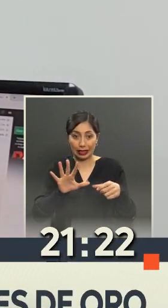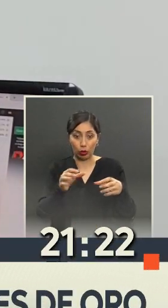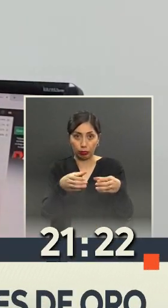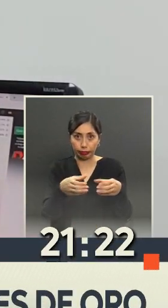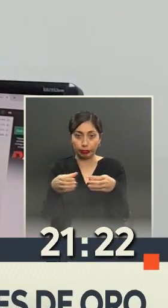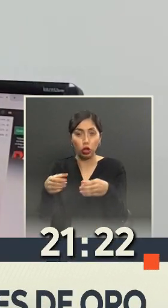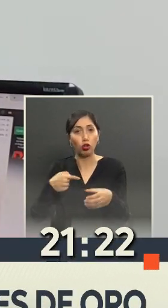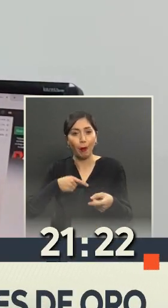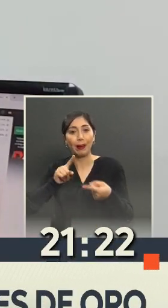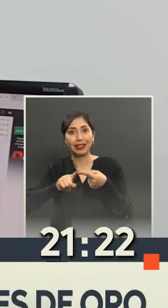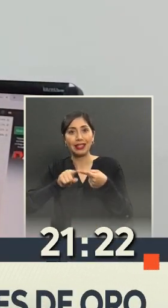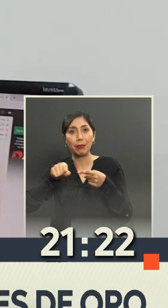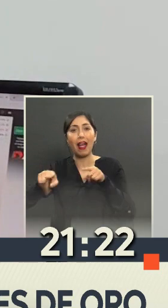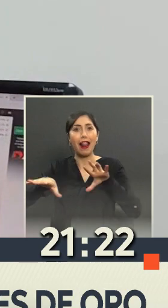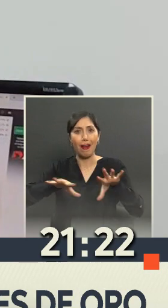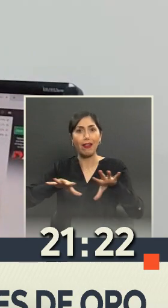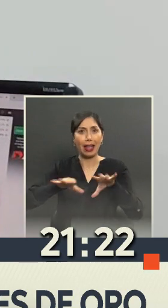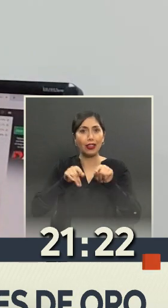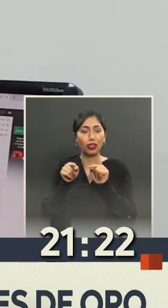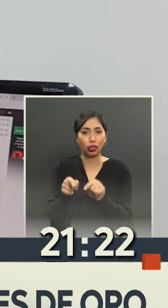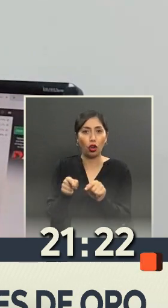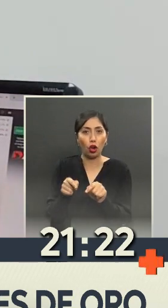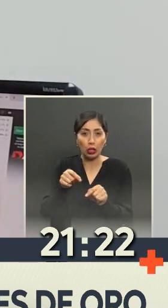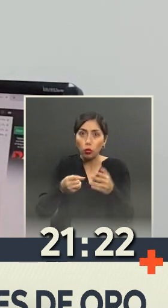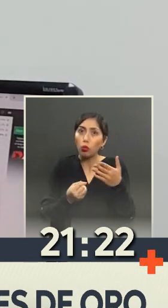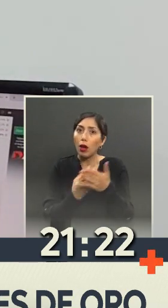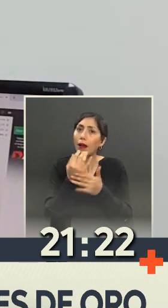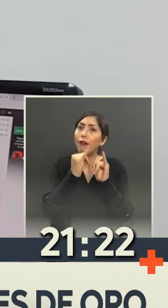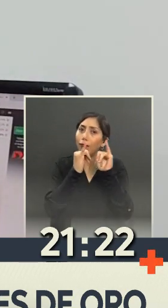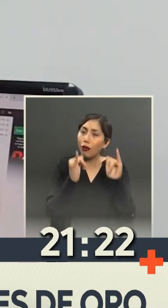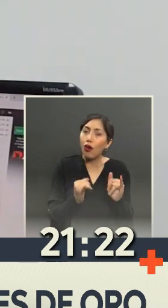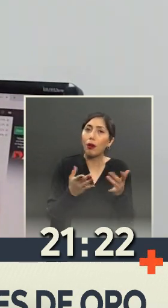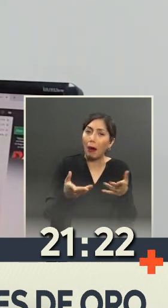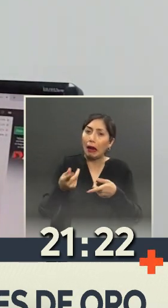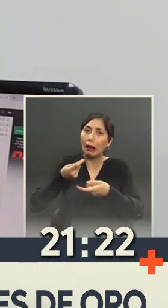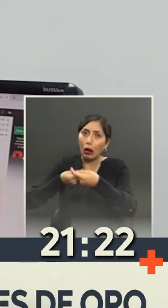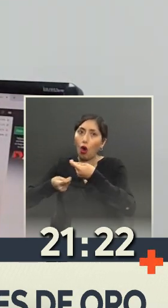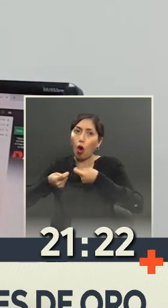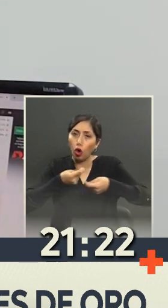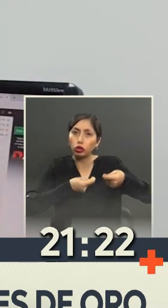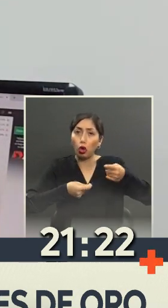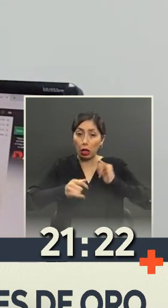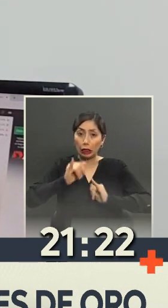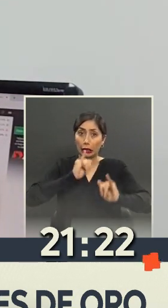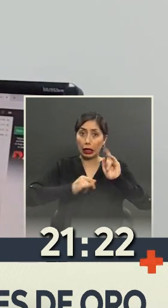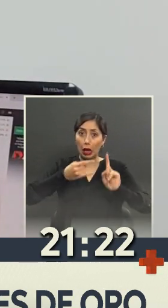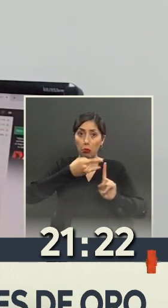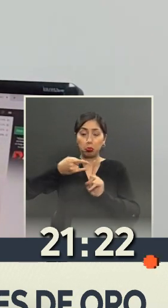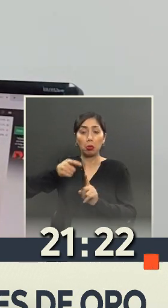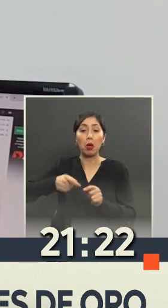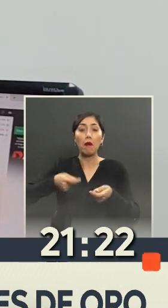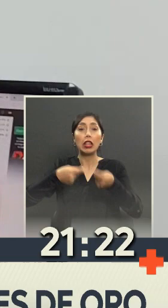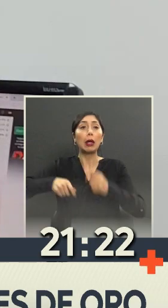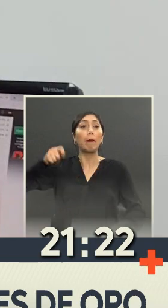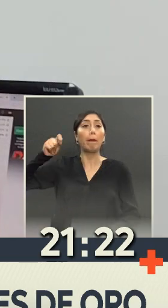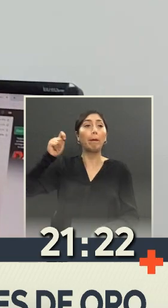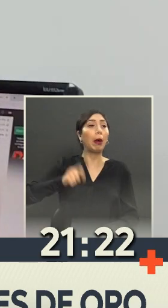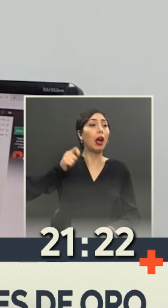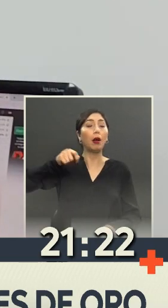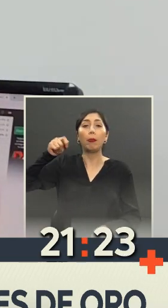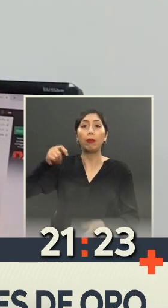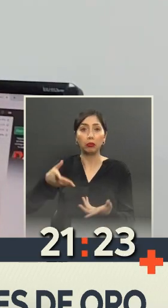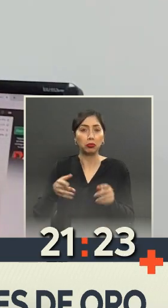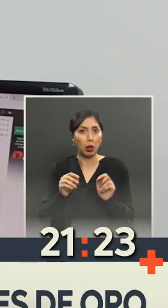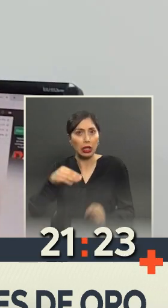emocionante muy interesante esta nueva forma de hacer negocios online o de hacer pujas online es alguna experiencia era una experiencia